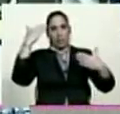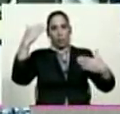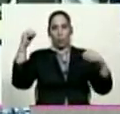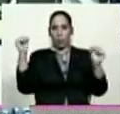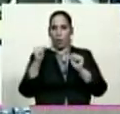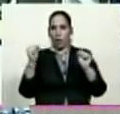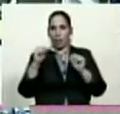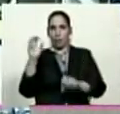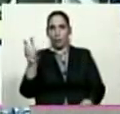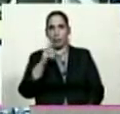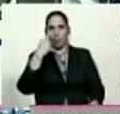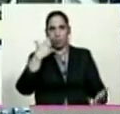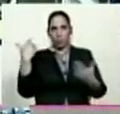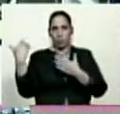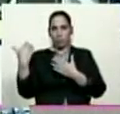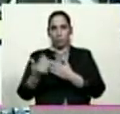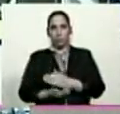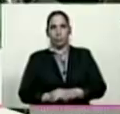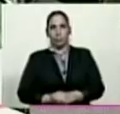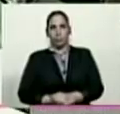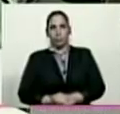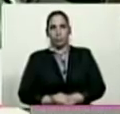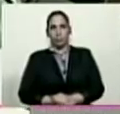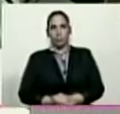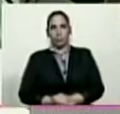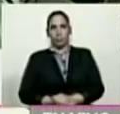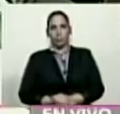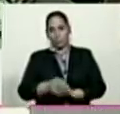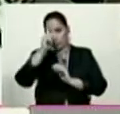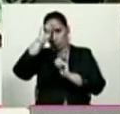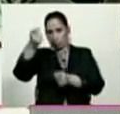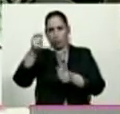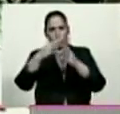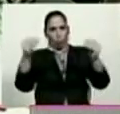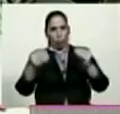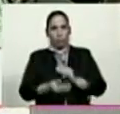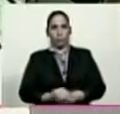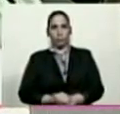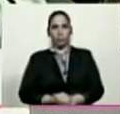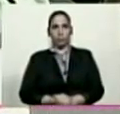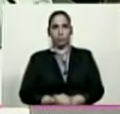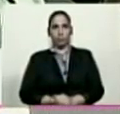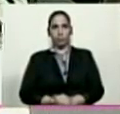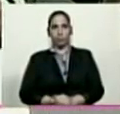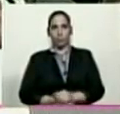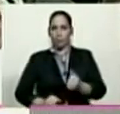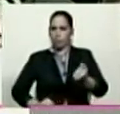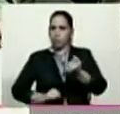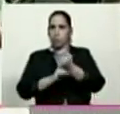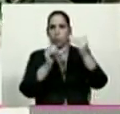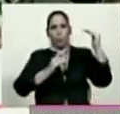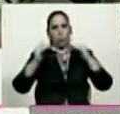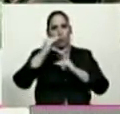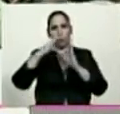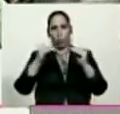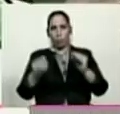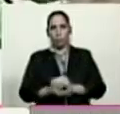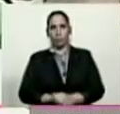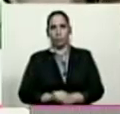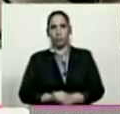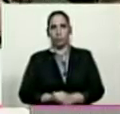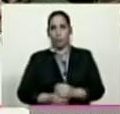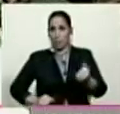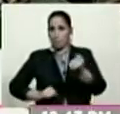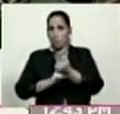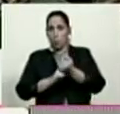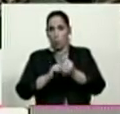venezolanos. Mi saludo. Mi reconocimiento a todos. Mi apoyo moral a todos. Y el apoyo de un